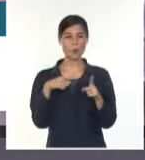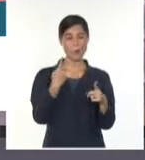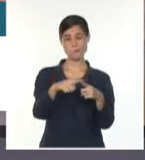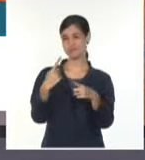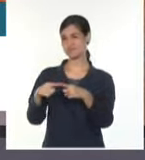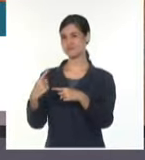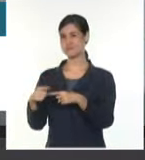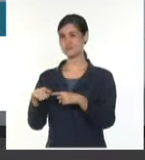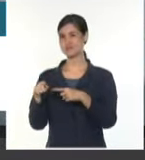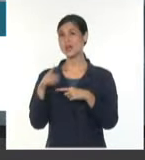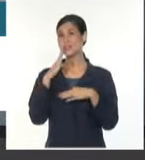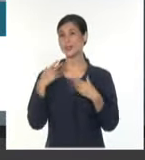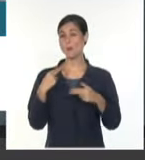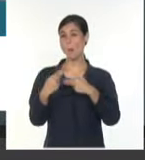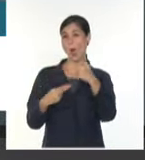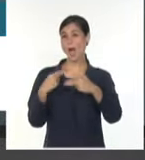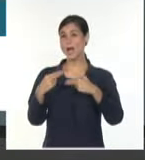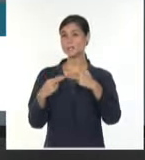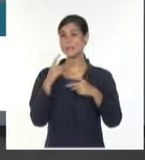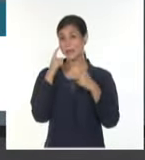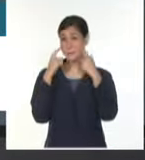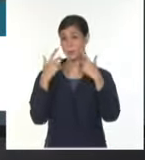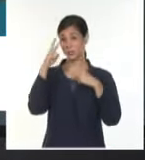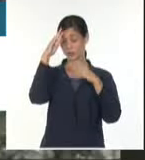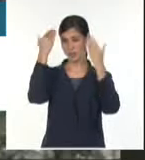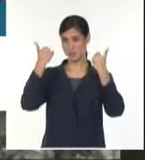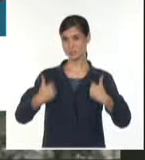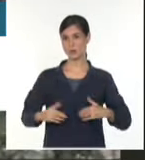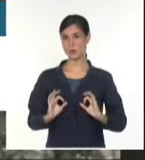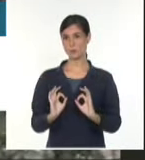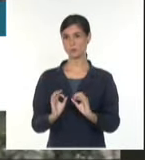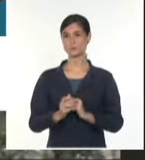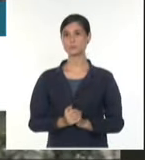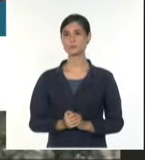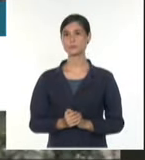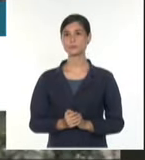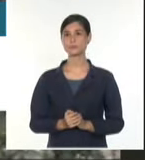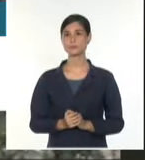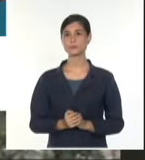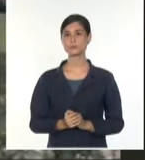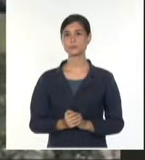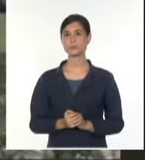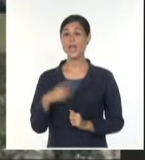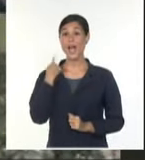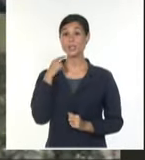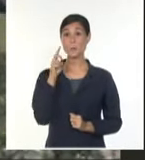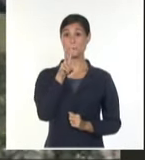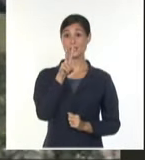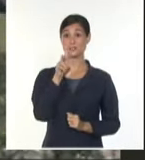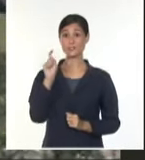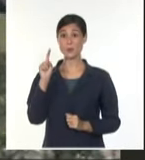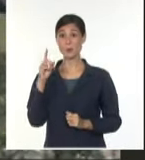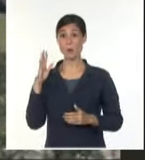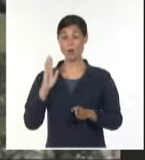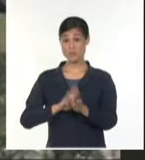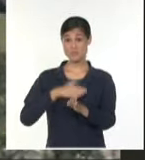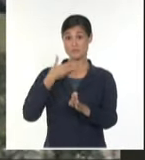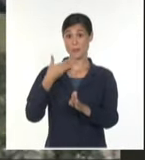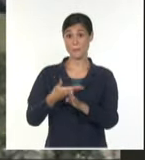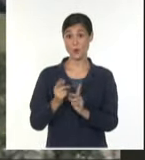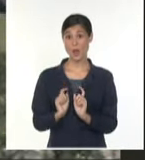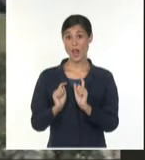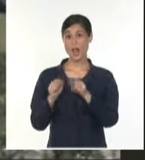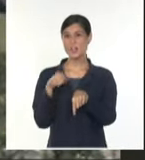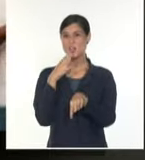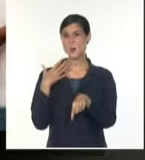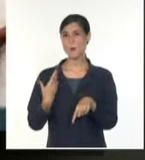de múltiples entidades y empresas. 21 años después, con los primeros interferones producidos en Cuba,